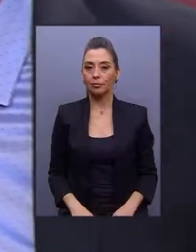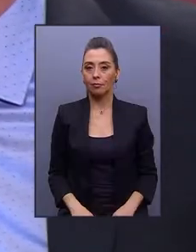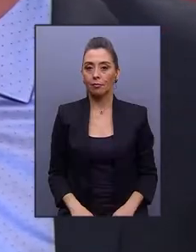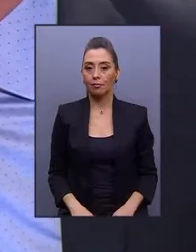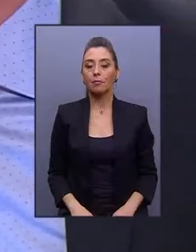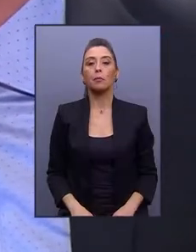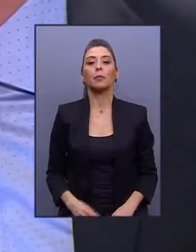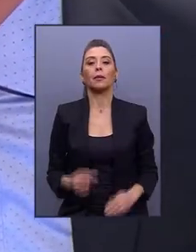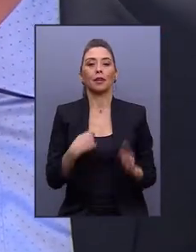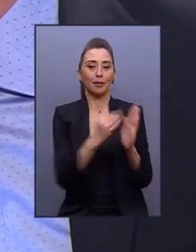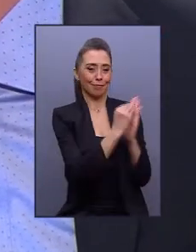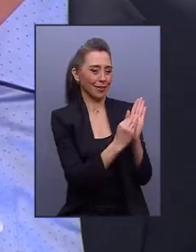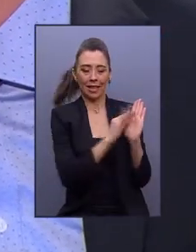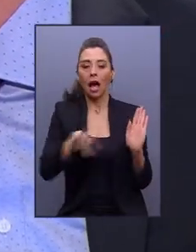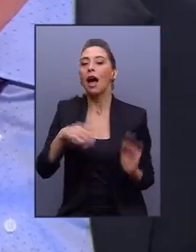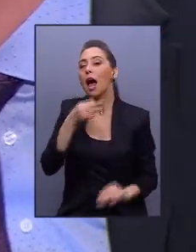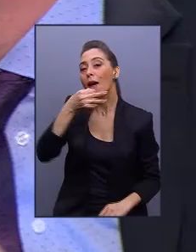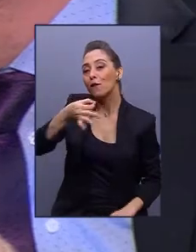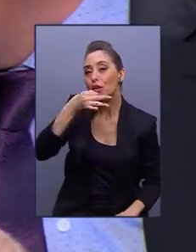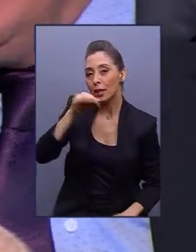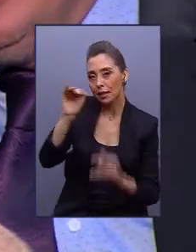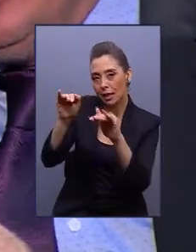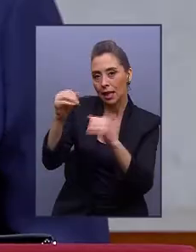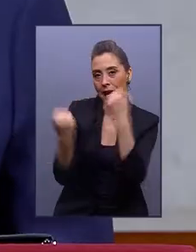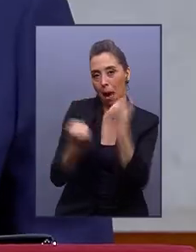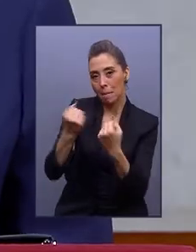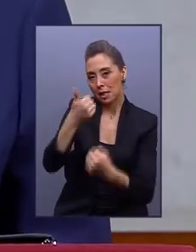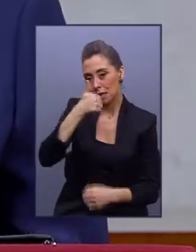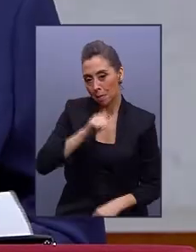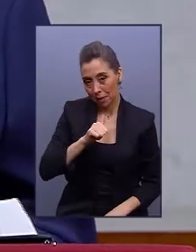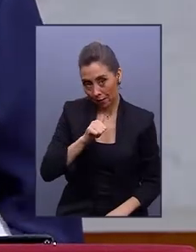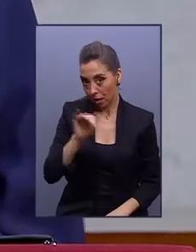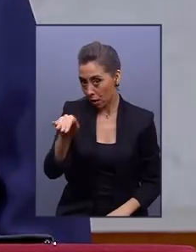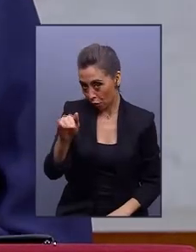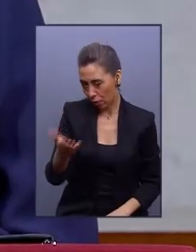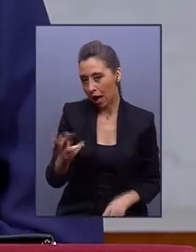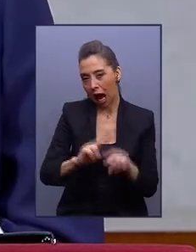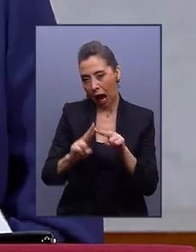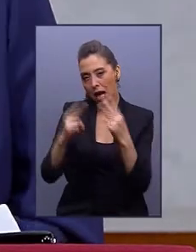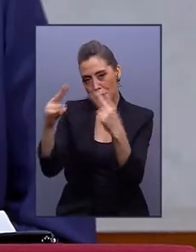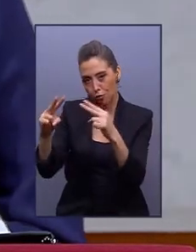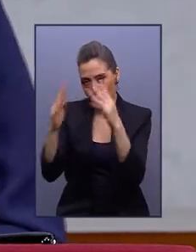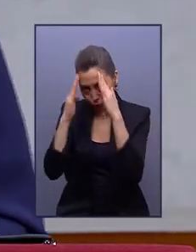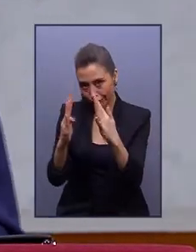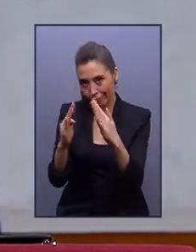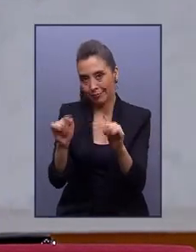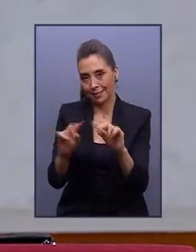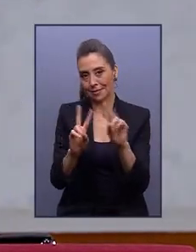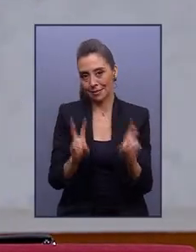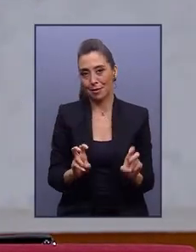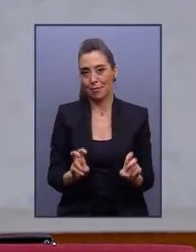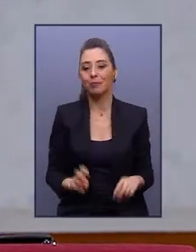Y me salgo del libreto y aprovecho de hacer un llamado a las empresas privadas para que hagan lo suyo también en este respecto.